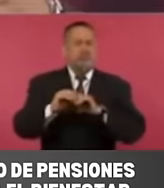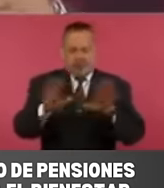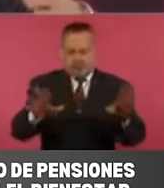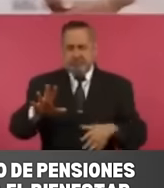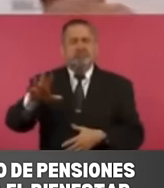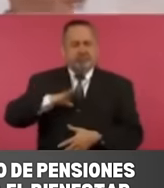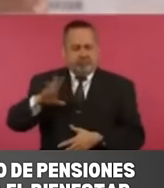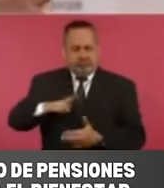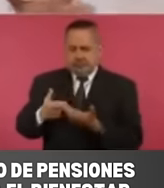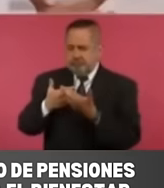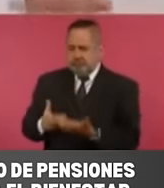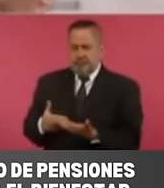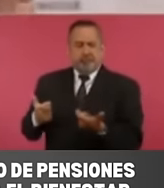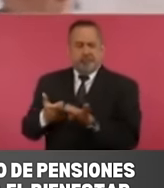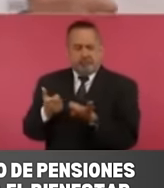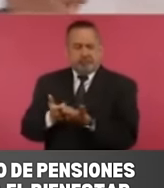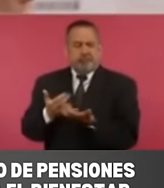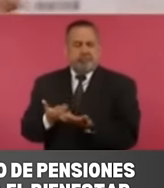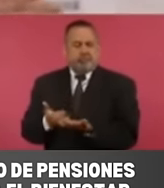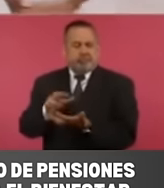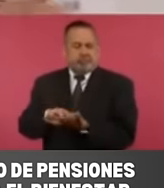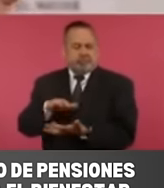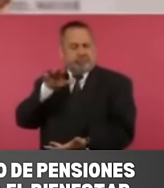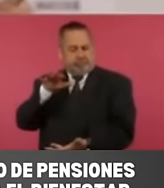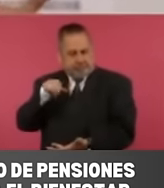con este fondo, ya se